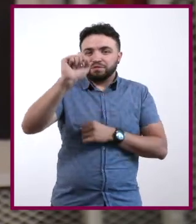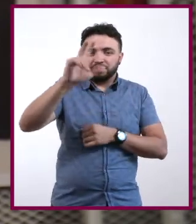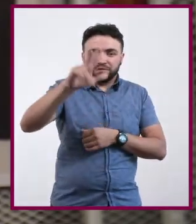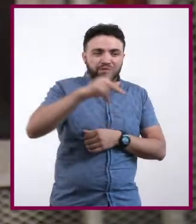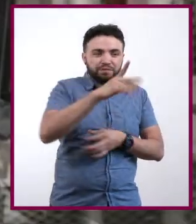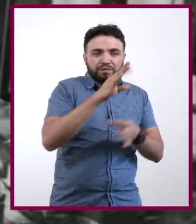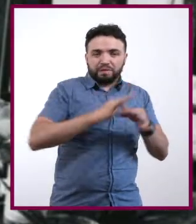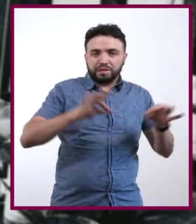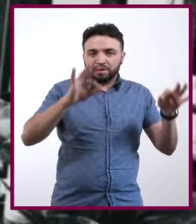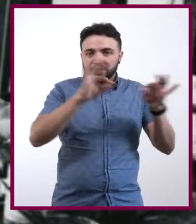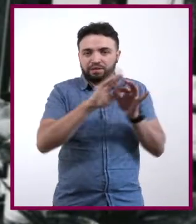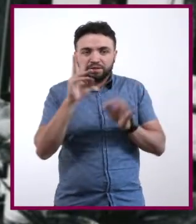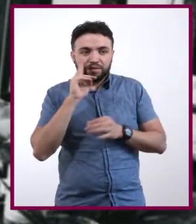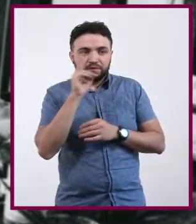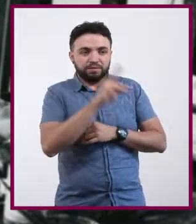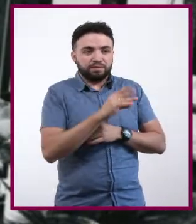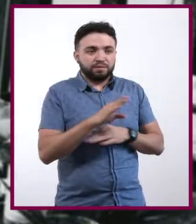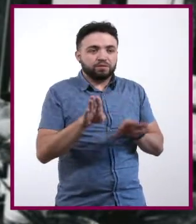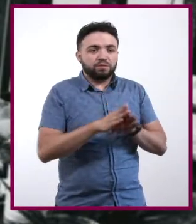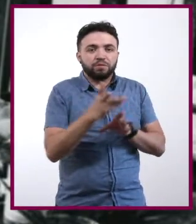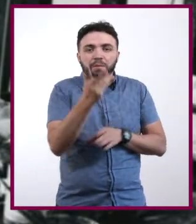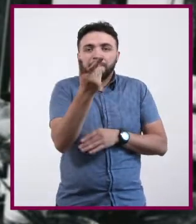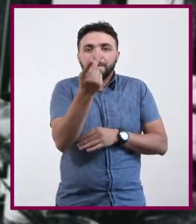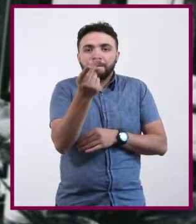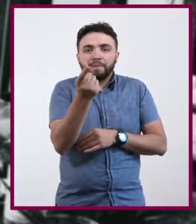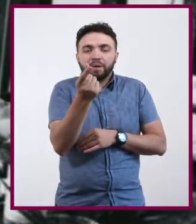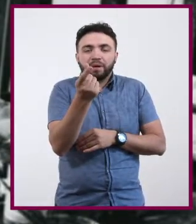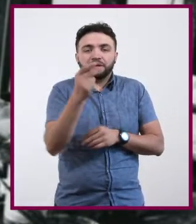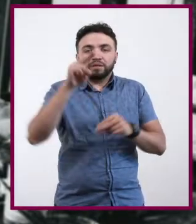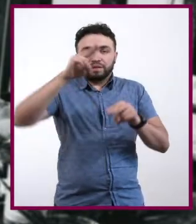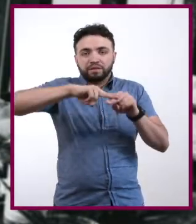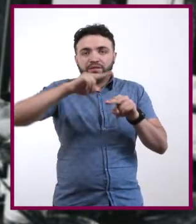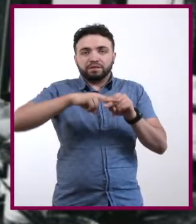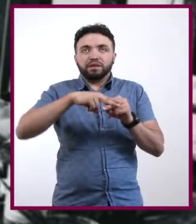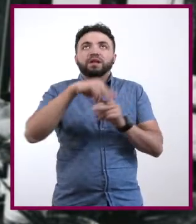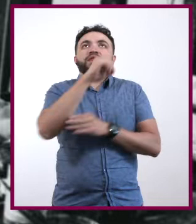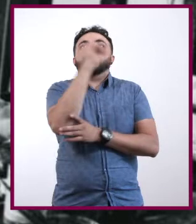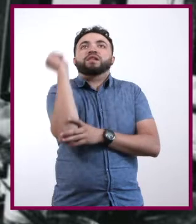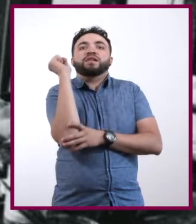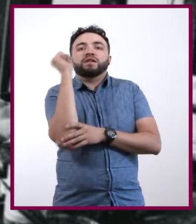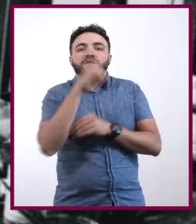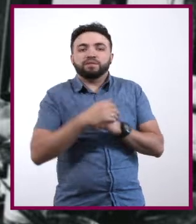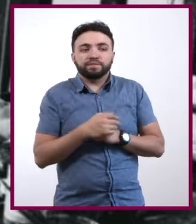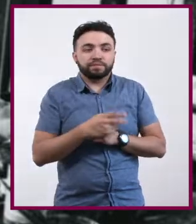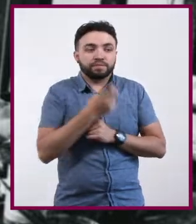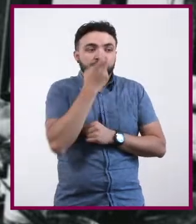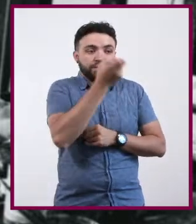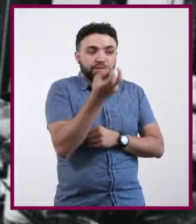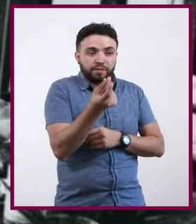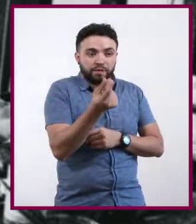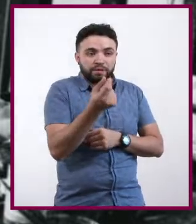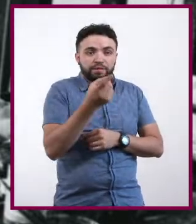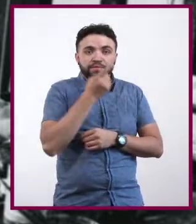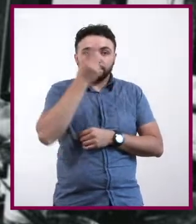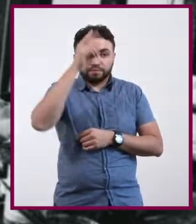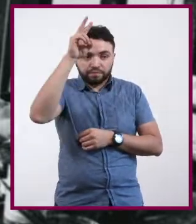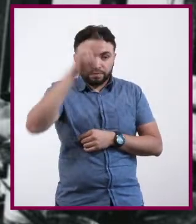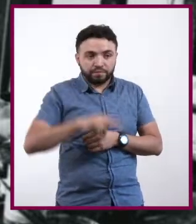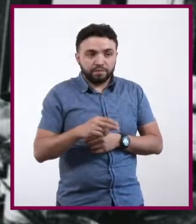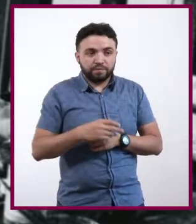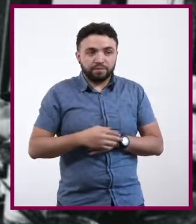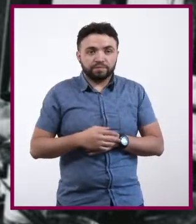primoroso, es un perro acostado en una silla, pero ya ese perro que es realista, también es una